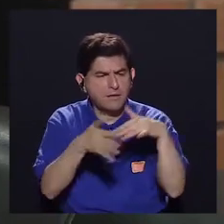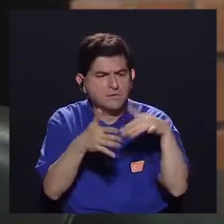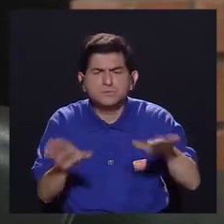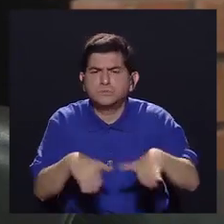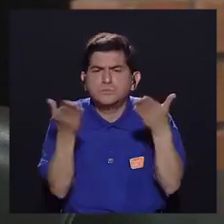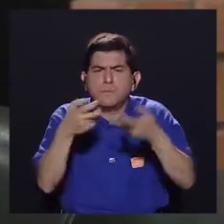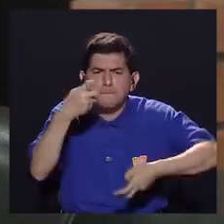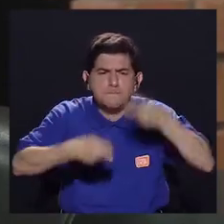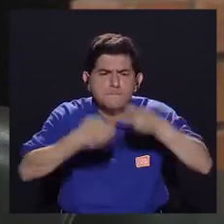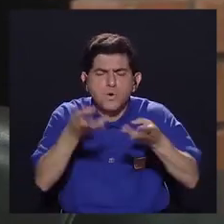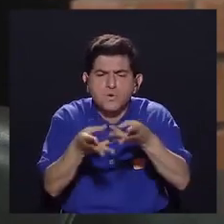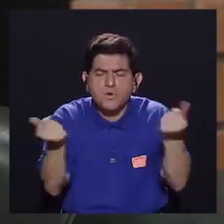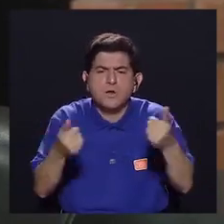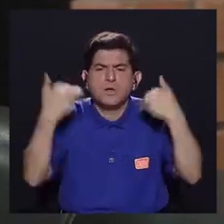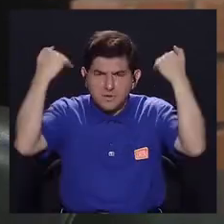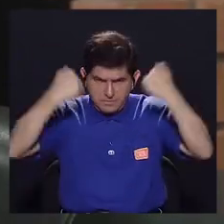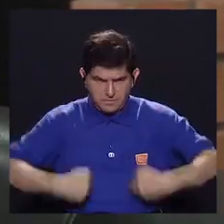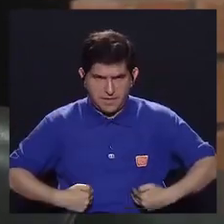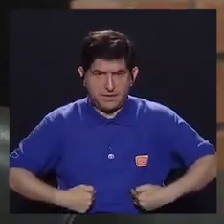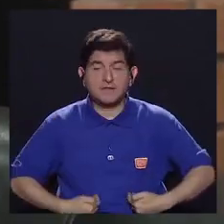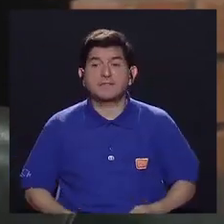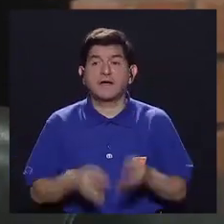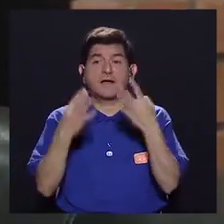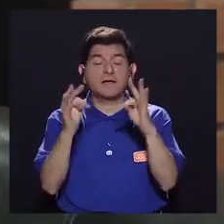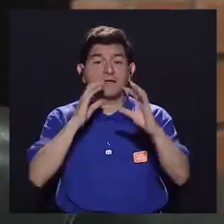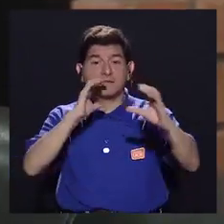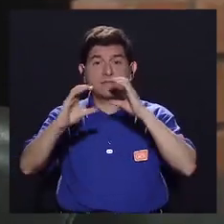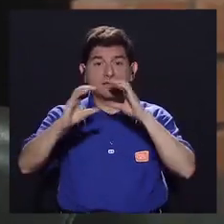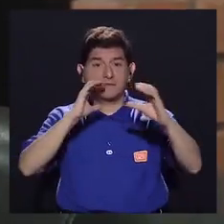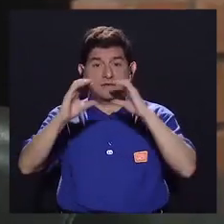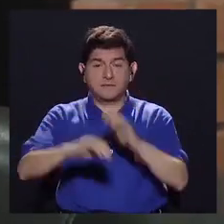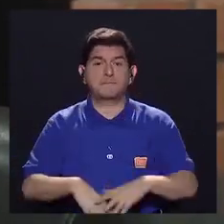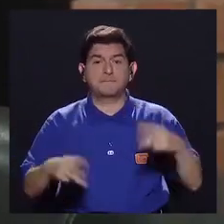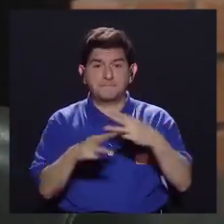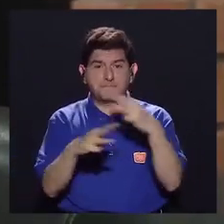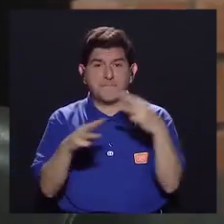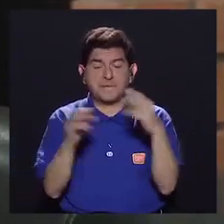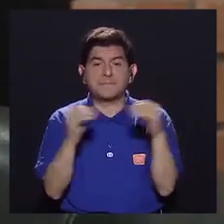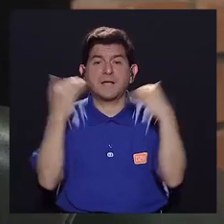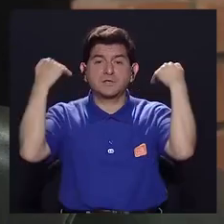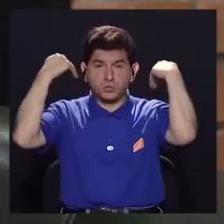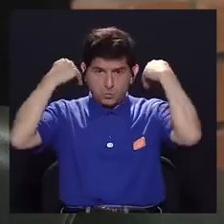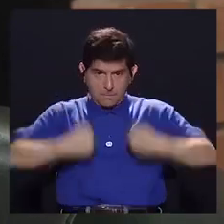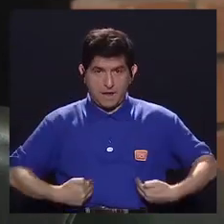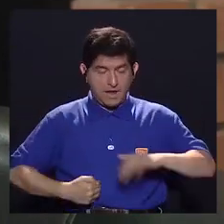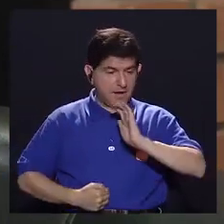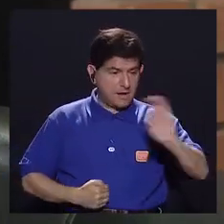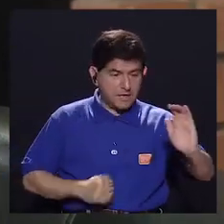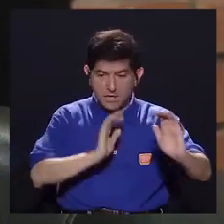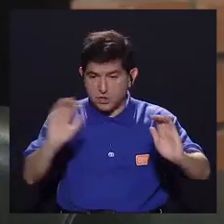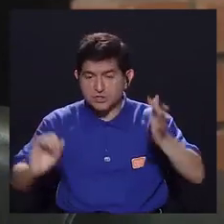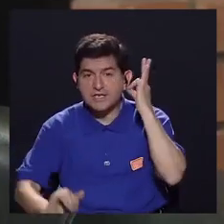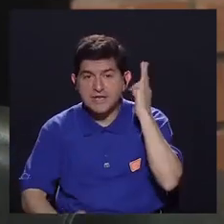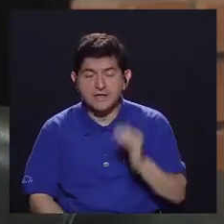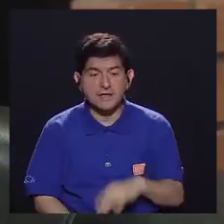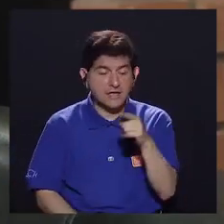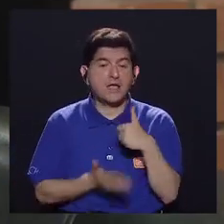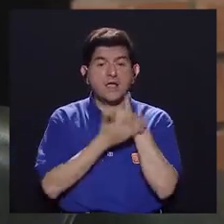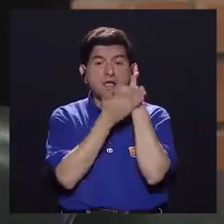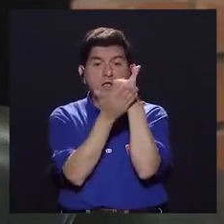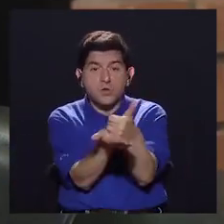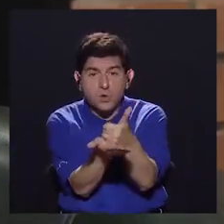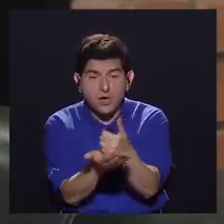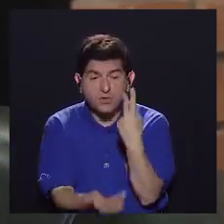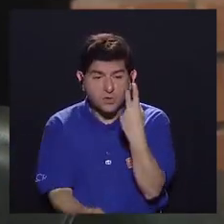origen, cómo se estudió, qué problema resolvió en la humanidad y poder transmitir una matemática más humana a los niños y